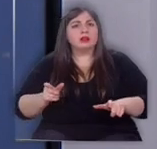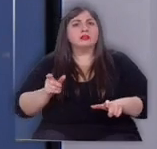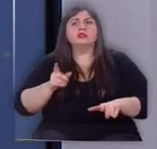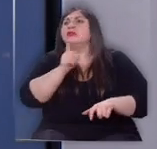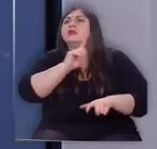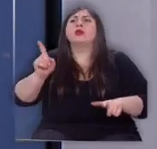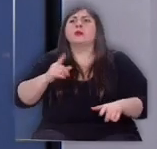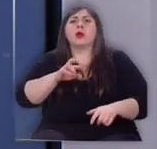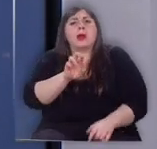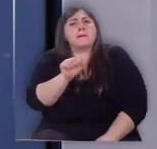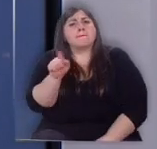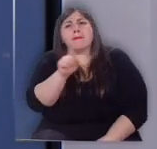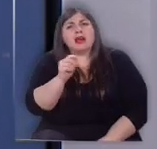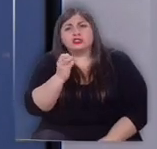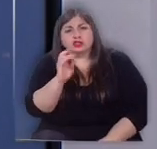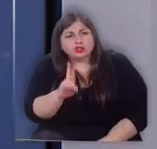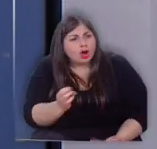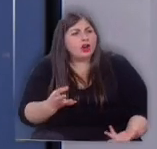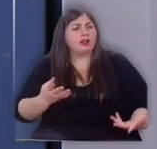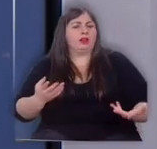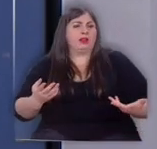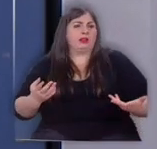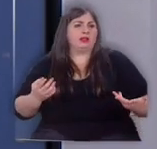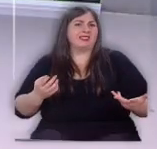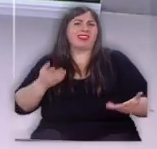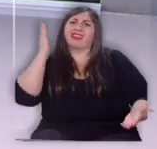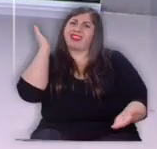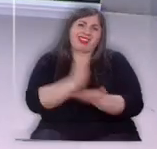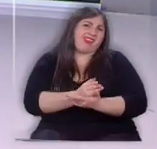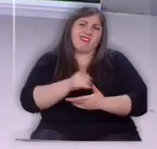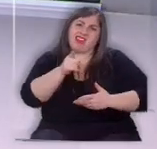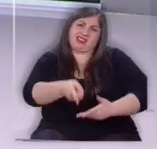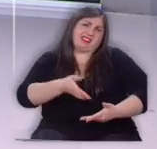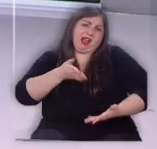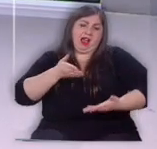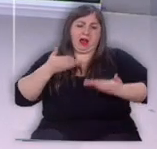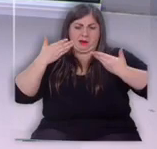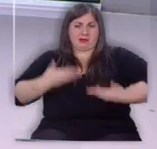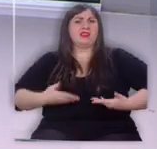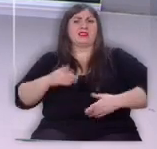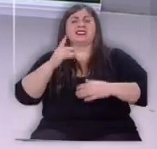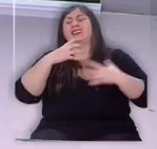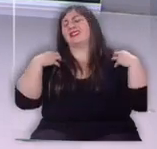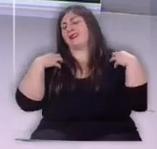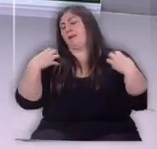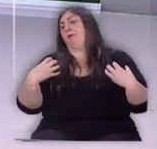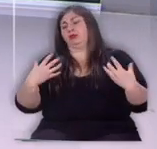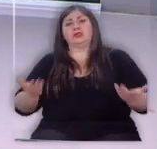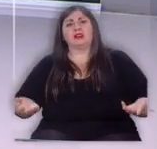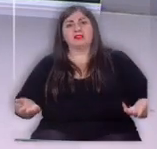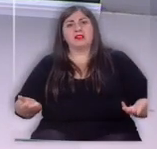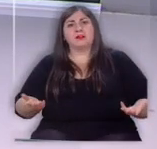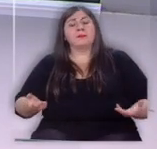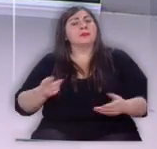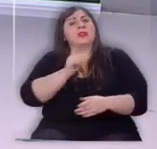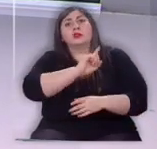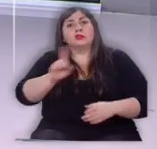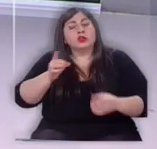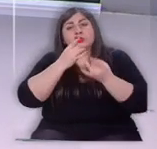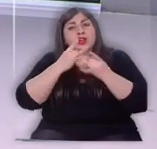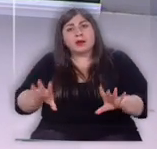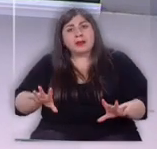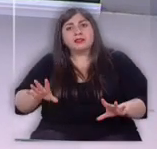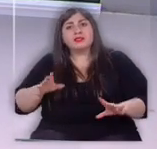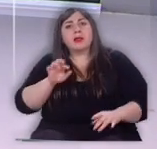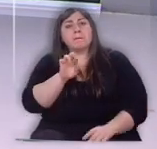ser pastor y ser tan mediático, debe tener esta conducta tan irresponsable. Aquí no solamente son los